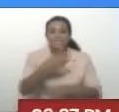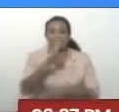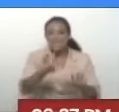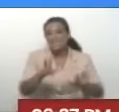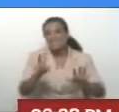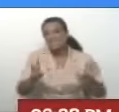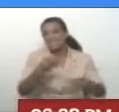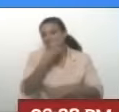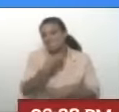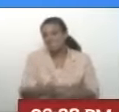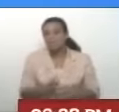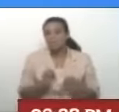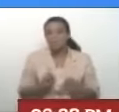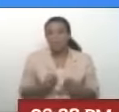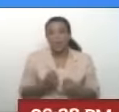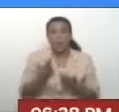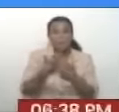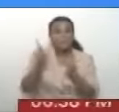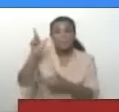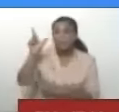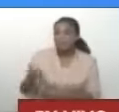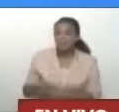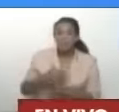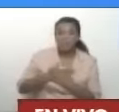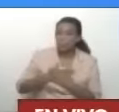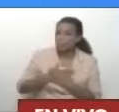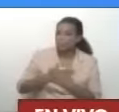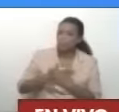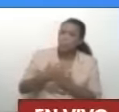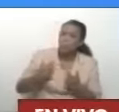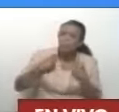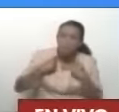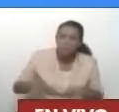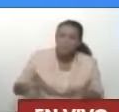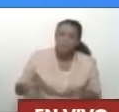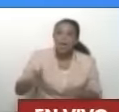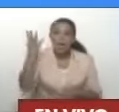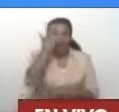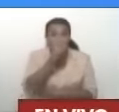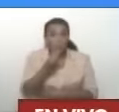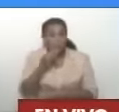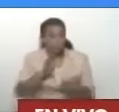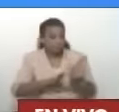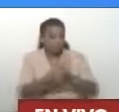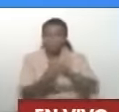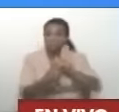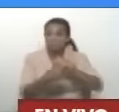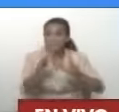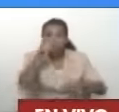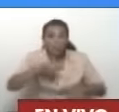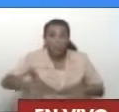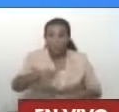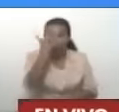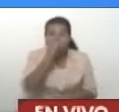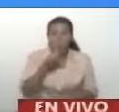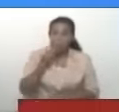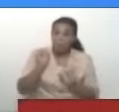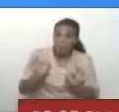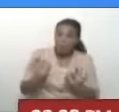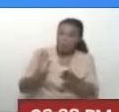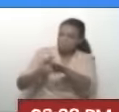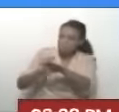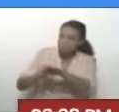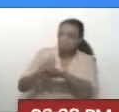Bolívar, Bolívar, no araste en el mar. Aquí está tu juventud, aquí está tu pueblo.